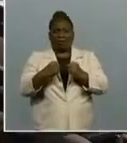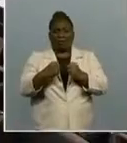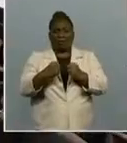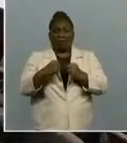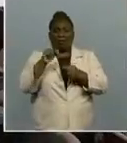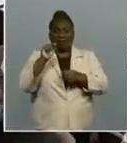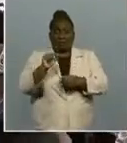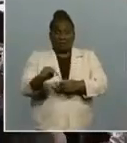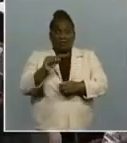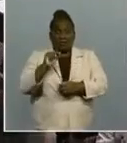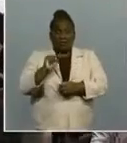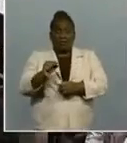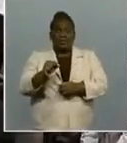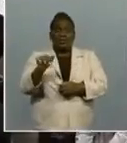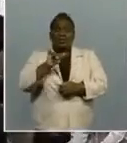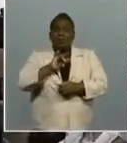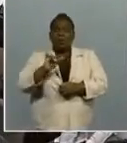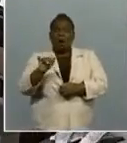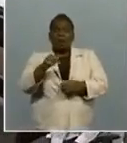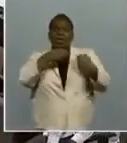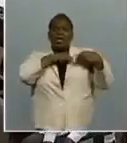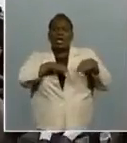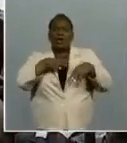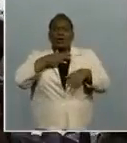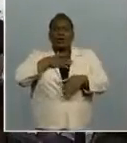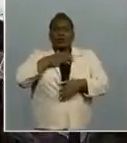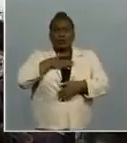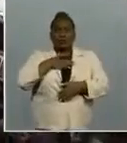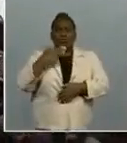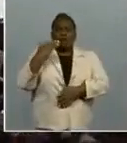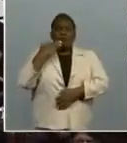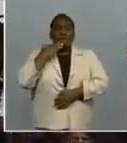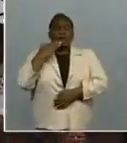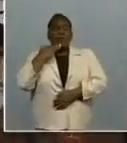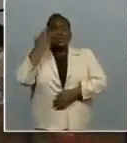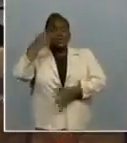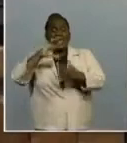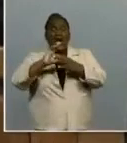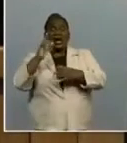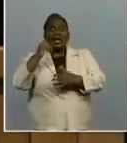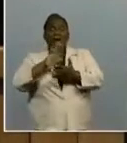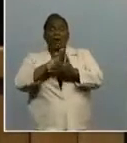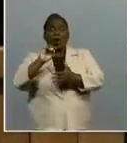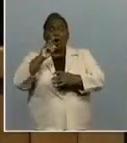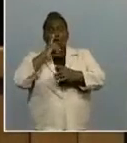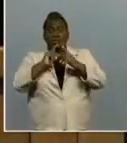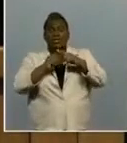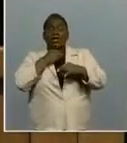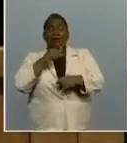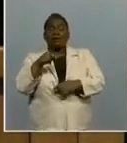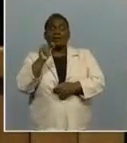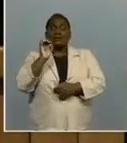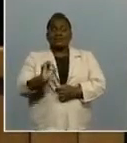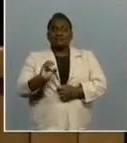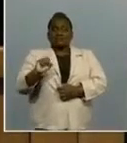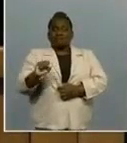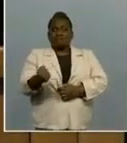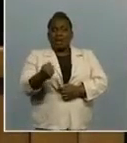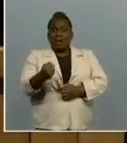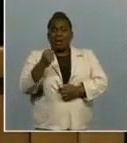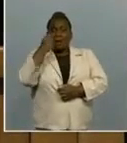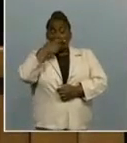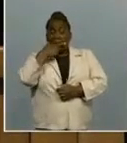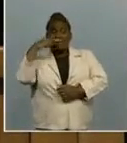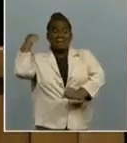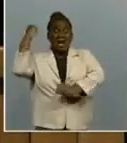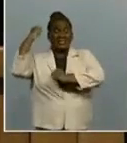el osado alzamiento de céspedes es la vergüenza imbatible de agramonte es la digna intransigencia de mazzeo